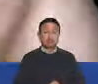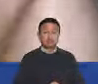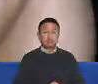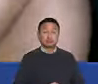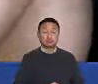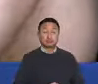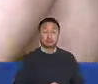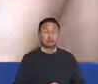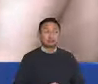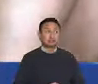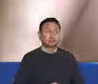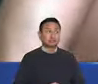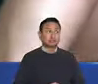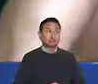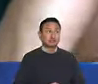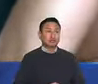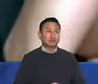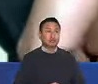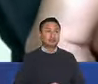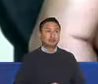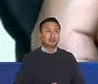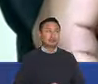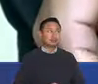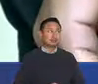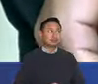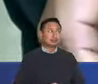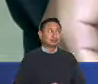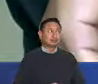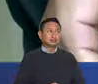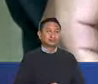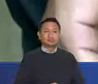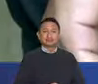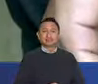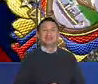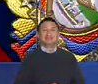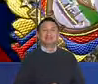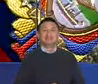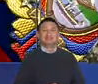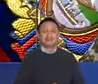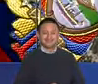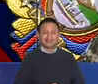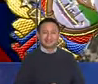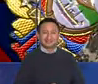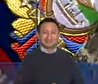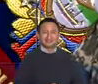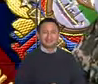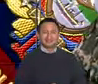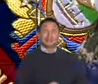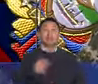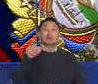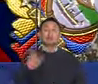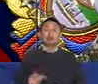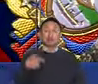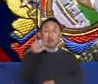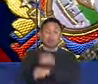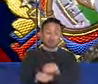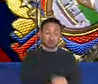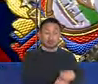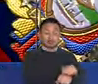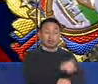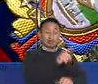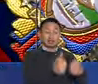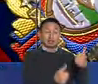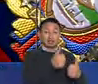había denunciado en semanas pasadas a varios de los aspirantes. Es una persona que fue detenida, que se encontraba como